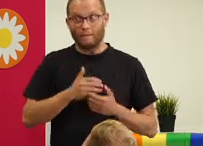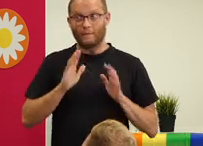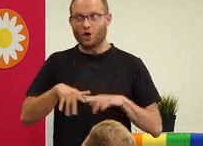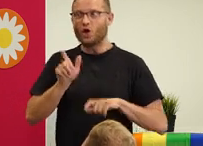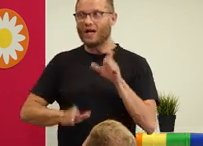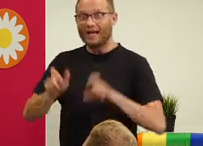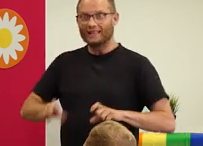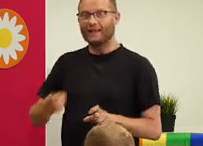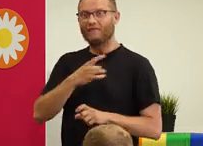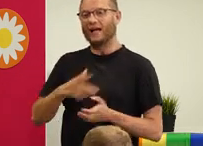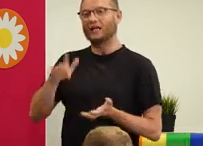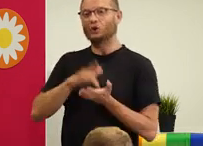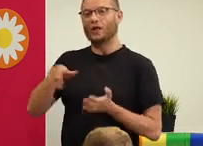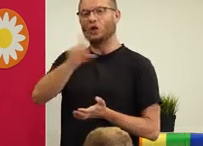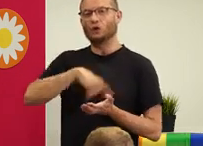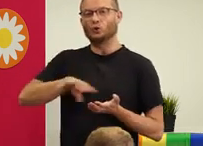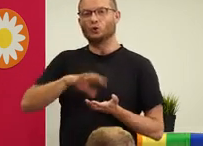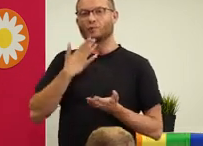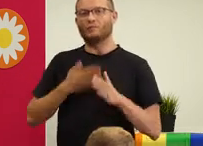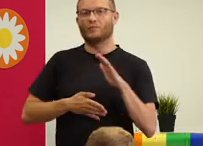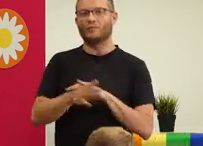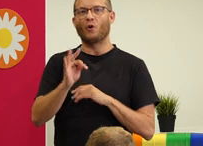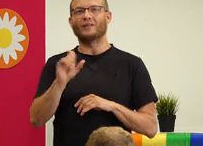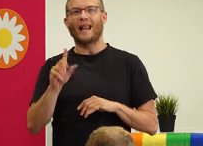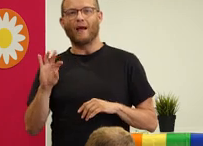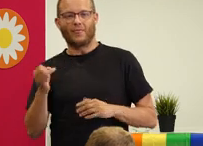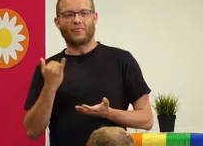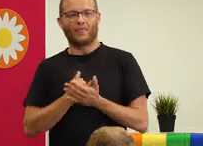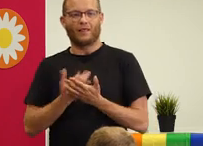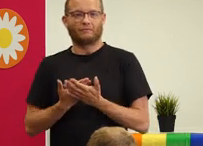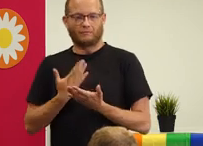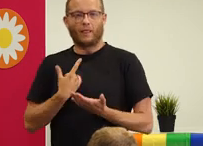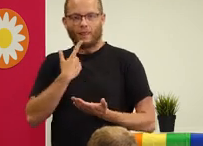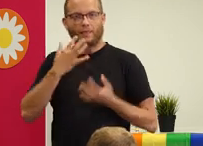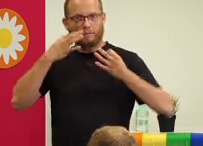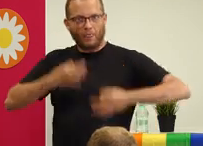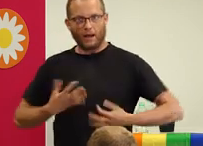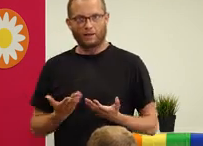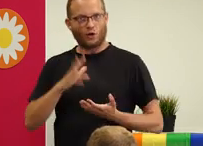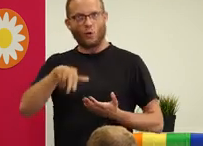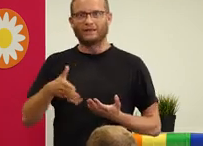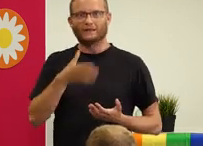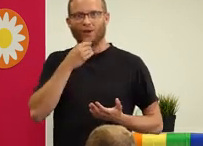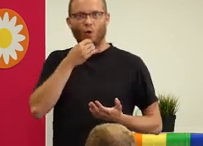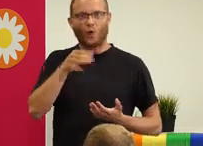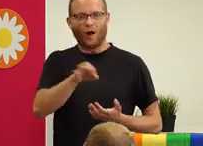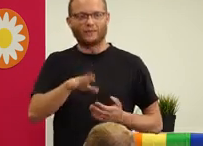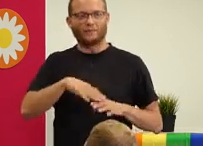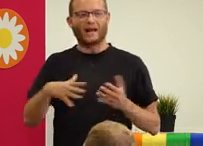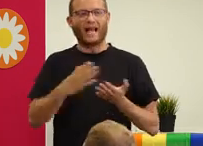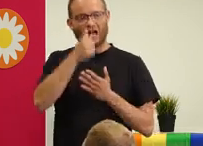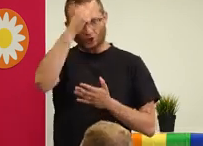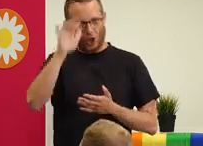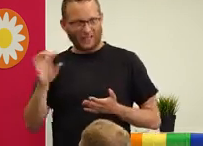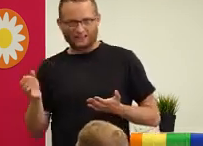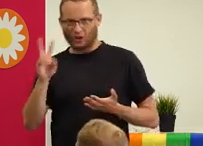la gente blanca que tenemos la desgracia de haber pasado por Tel Aviv, creo que está guay también que digamos que en absoluto es un oasis para todas ni para todos,